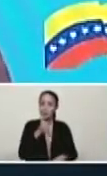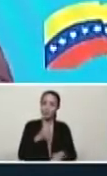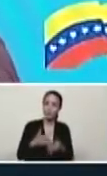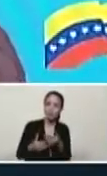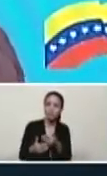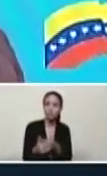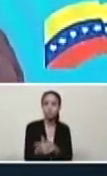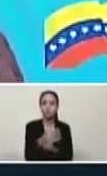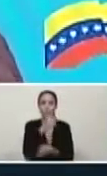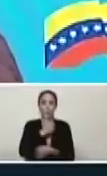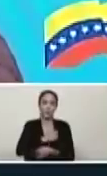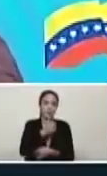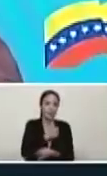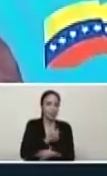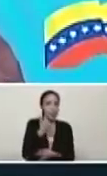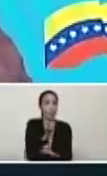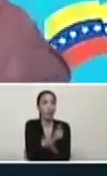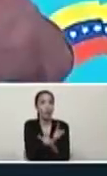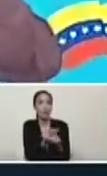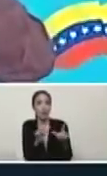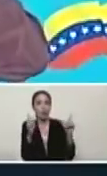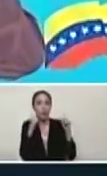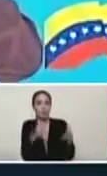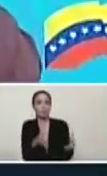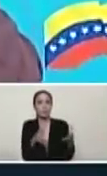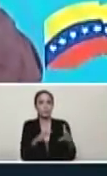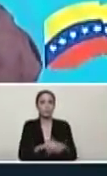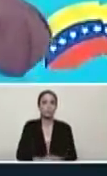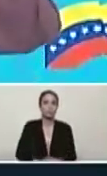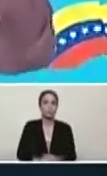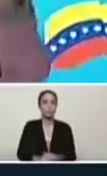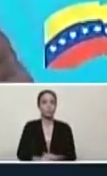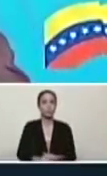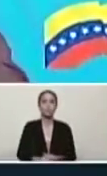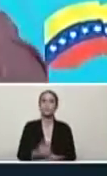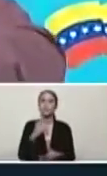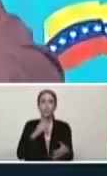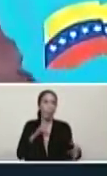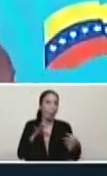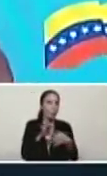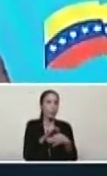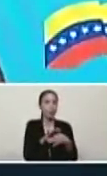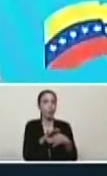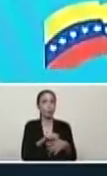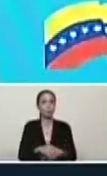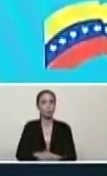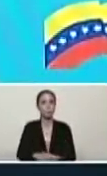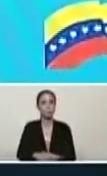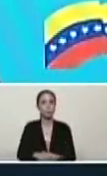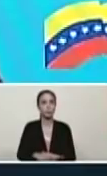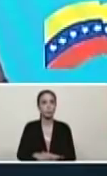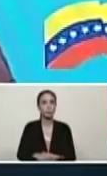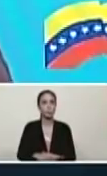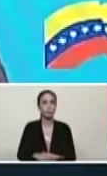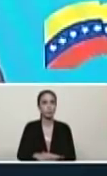un poderoso ejército libertador, fundar la República Unida de Colombia y